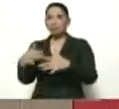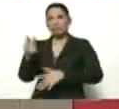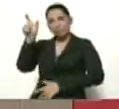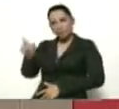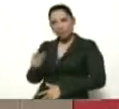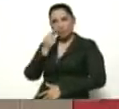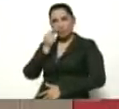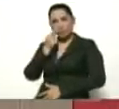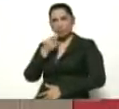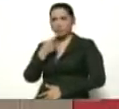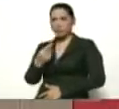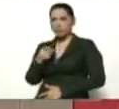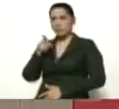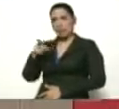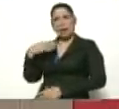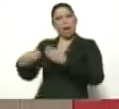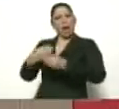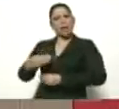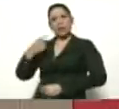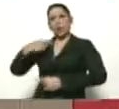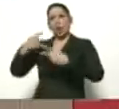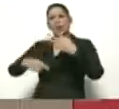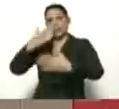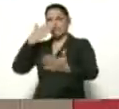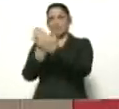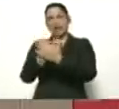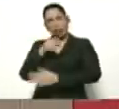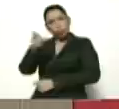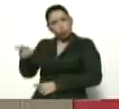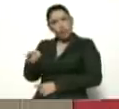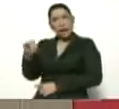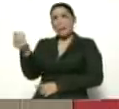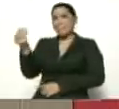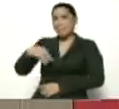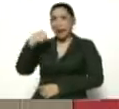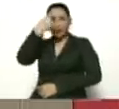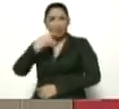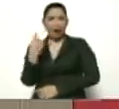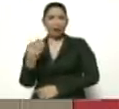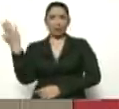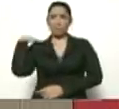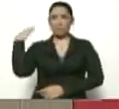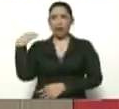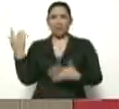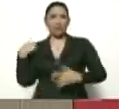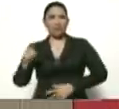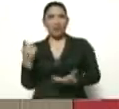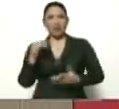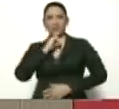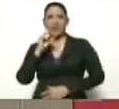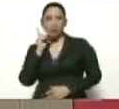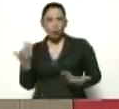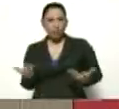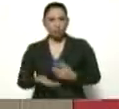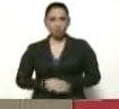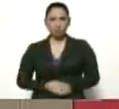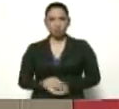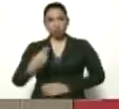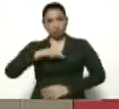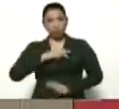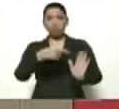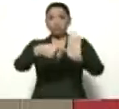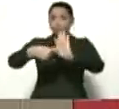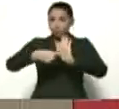que hace las cosas de frente y nosotros decimos usted tiene más cara que espalda señor duque nosotros hemos demostrado